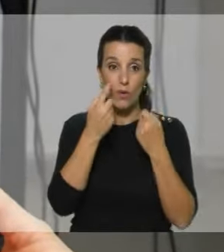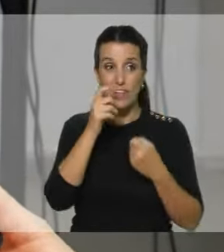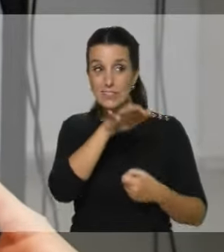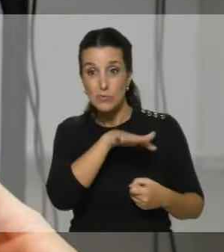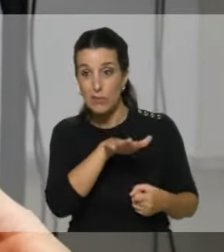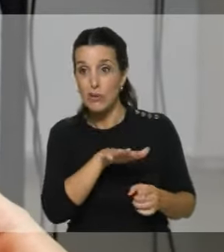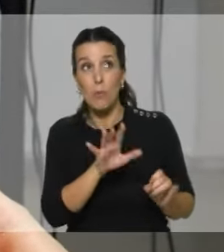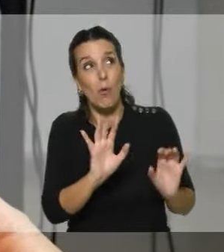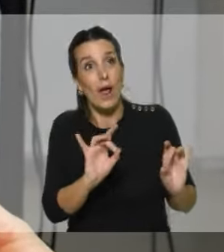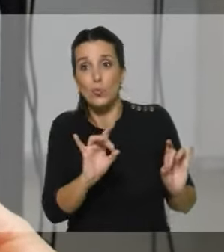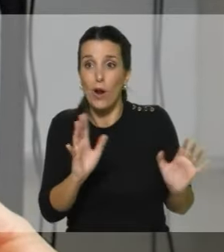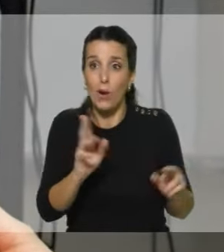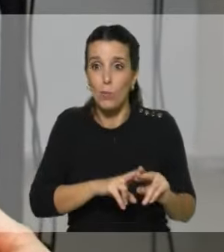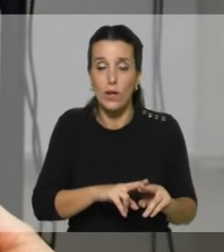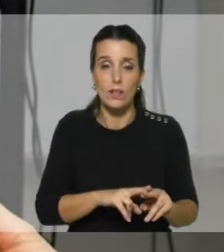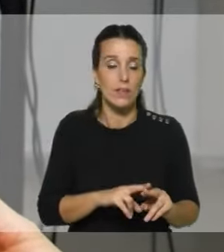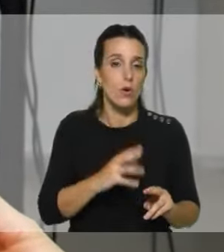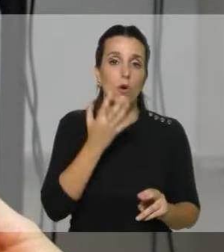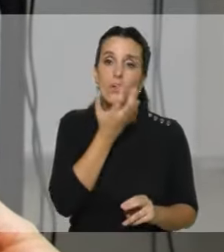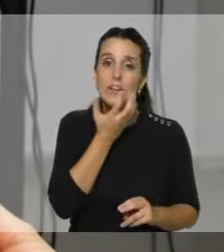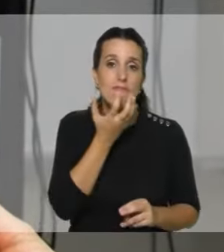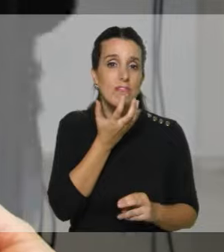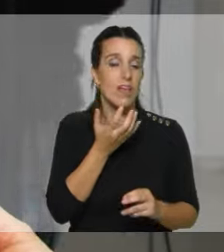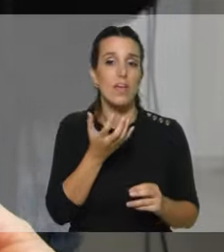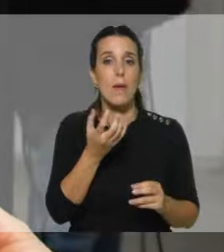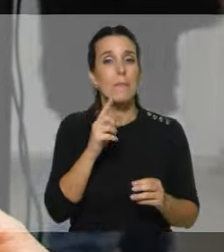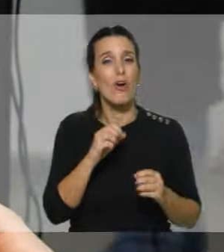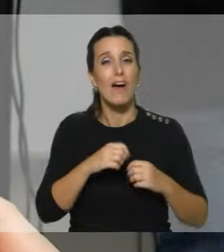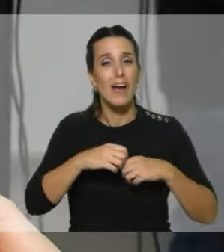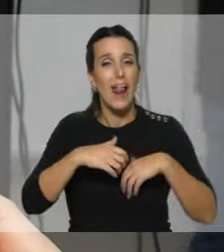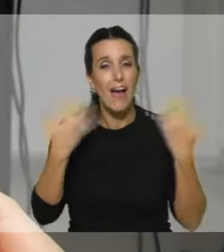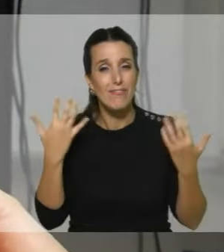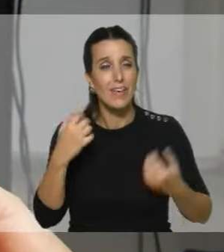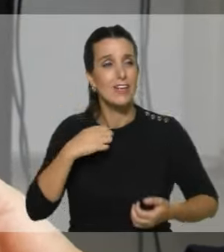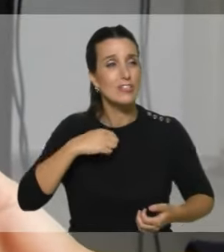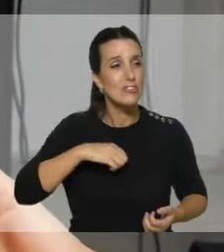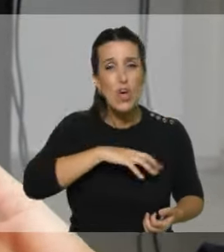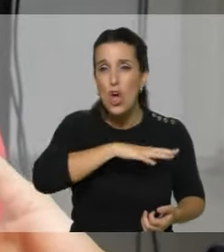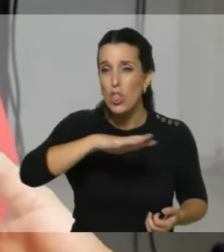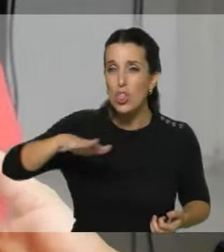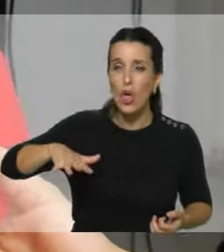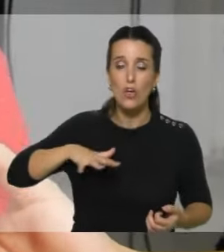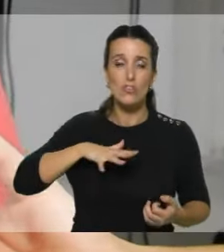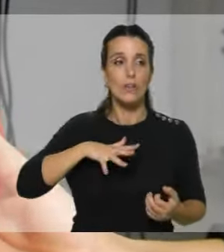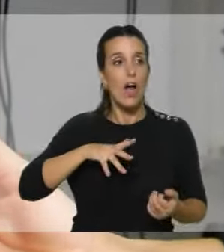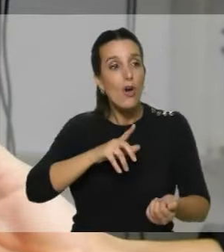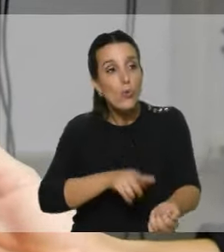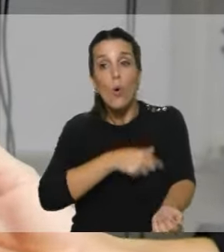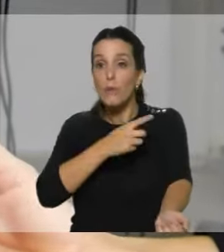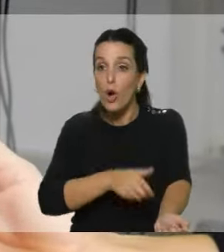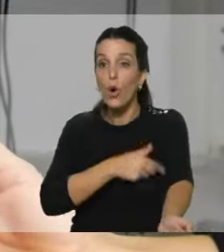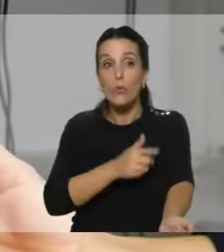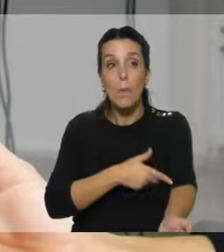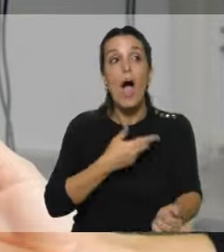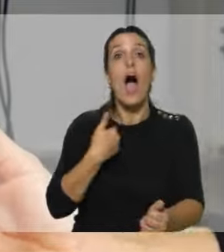así, pero lo que es más grave me parece es que la sociedad uruguaya empieza a acostumbrarse a hechos de este